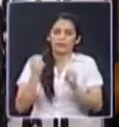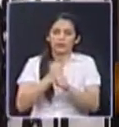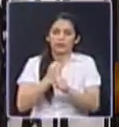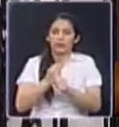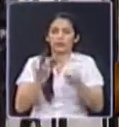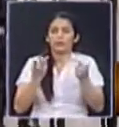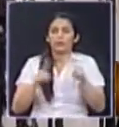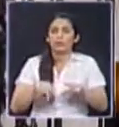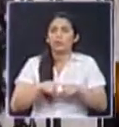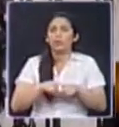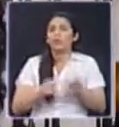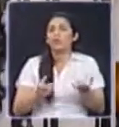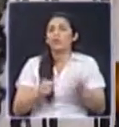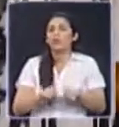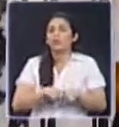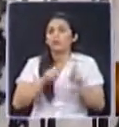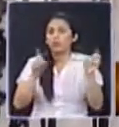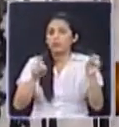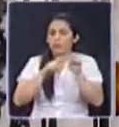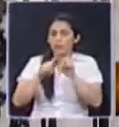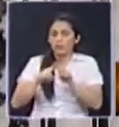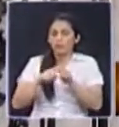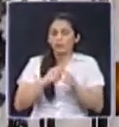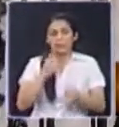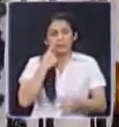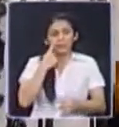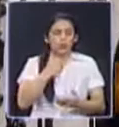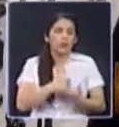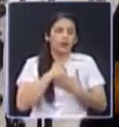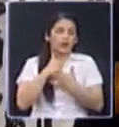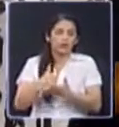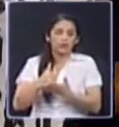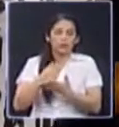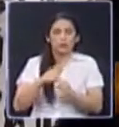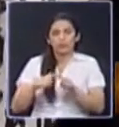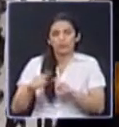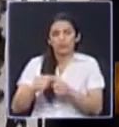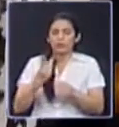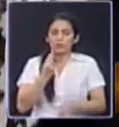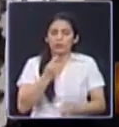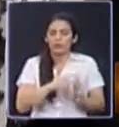ver cómo podemos ayudar desde el punto de vista de créditos, de refinanciación